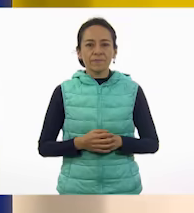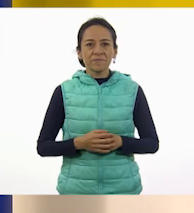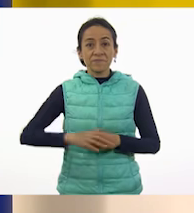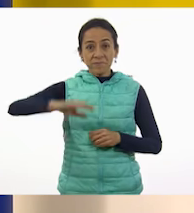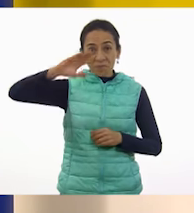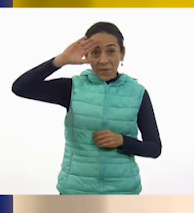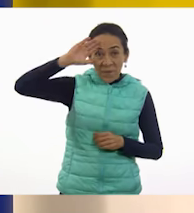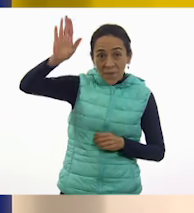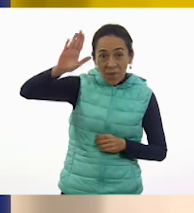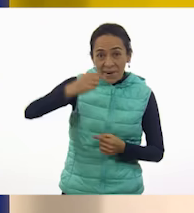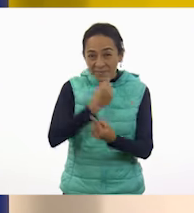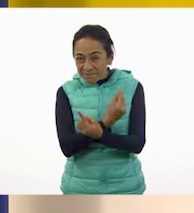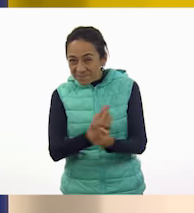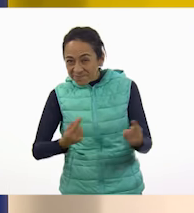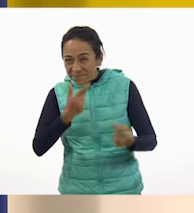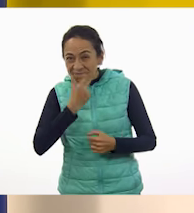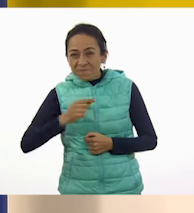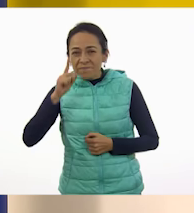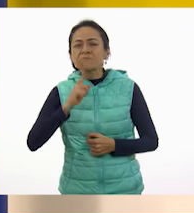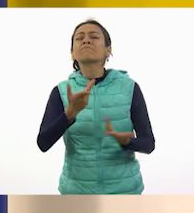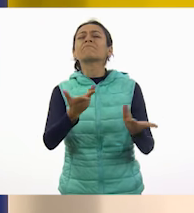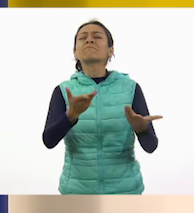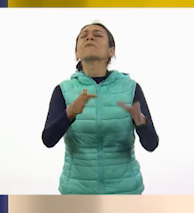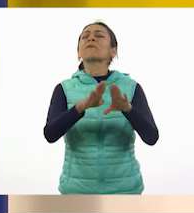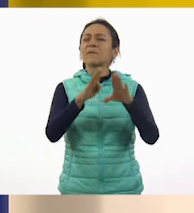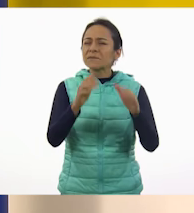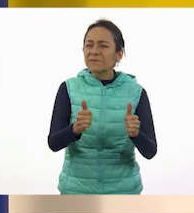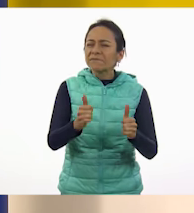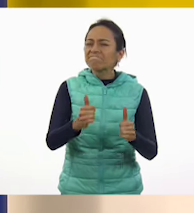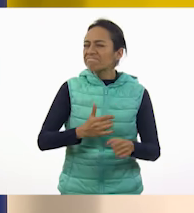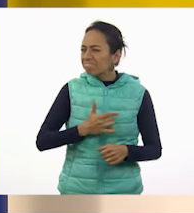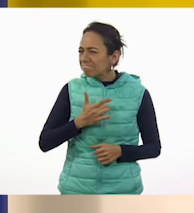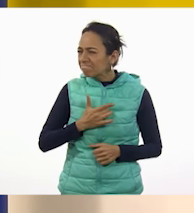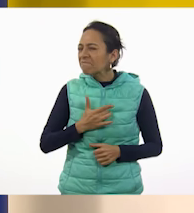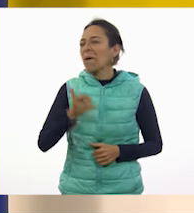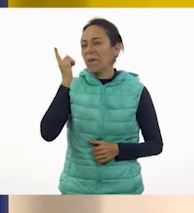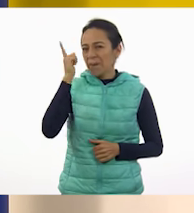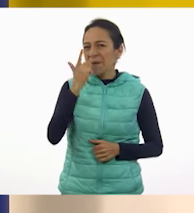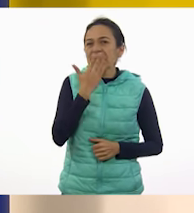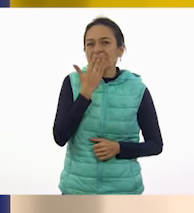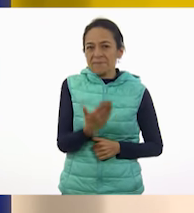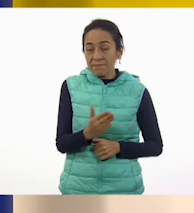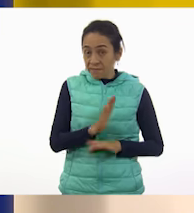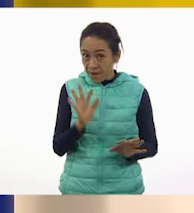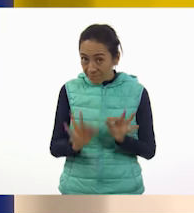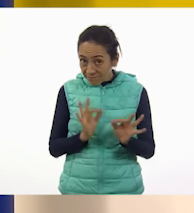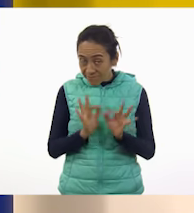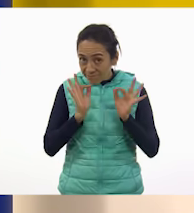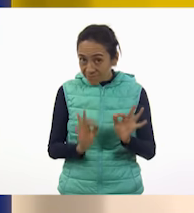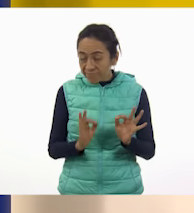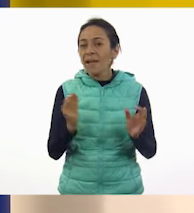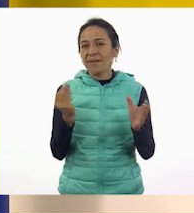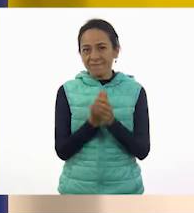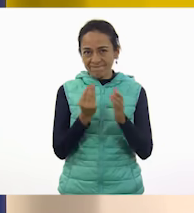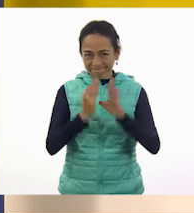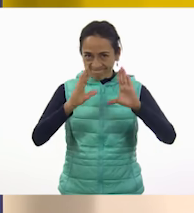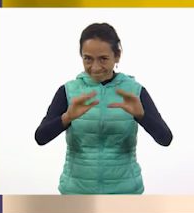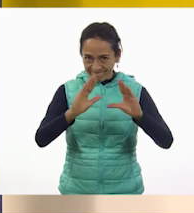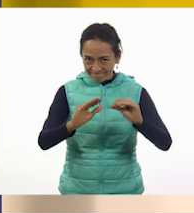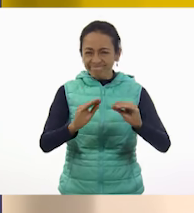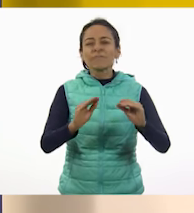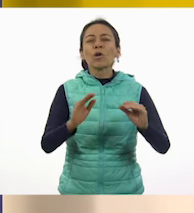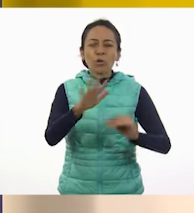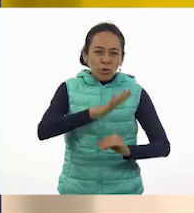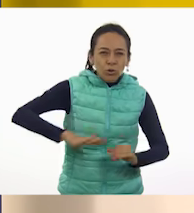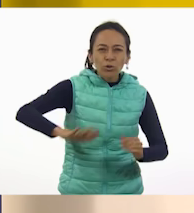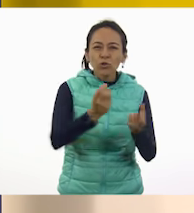¡Hola, niños y niños! ¿Cómo están? Espero que muy bien y listos para su asignatura de educación socioemocional. Antes de comenzar,